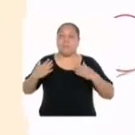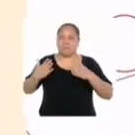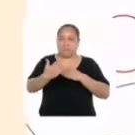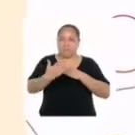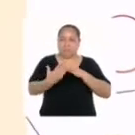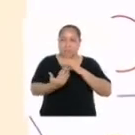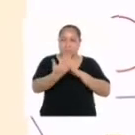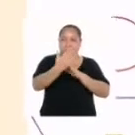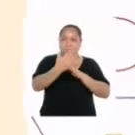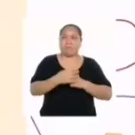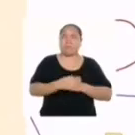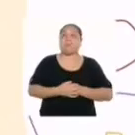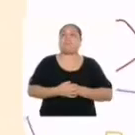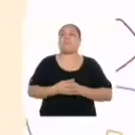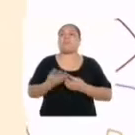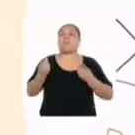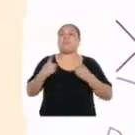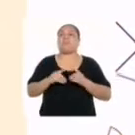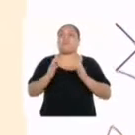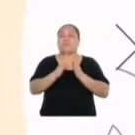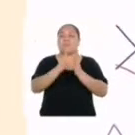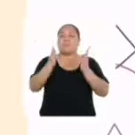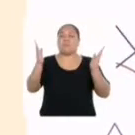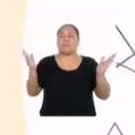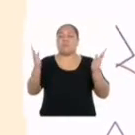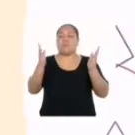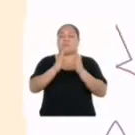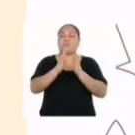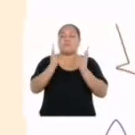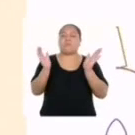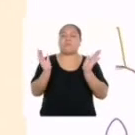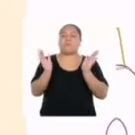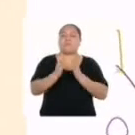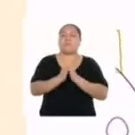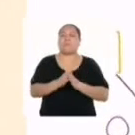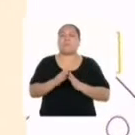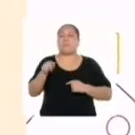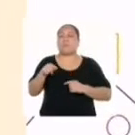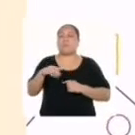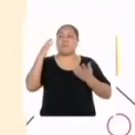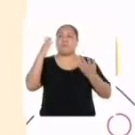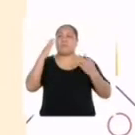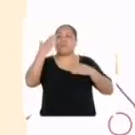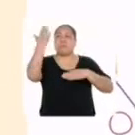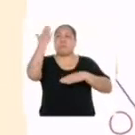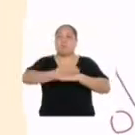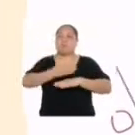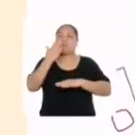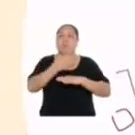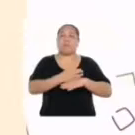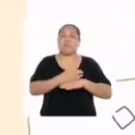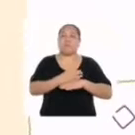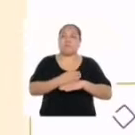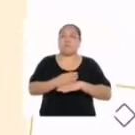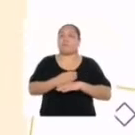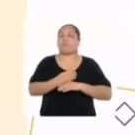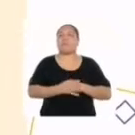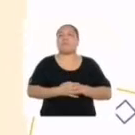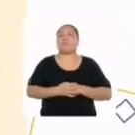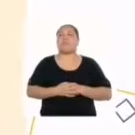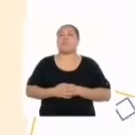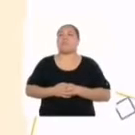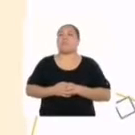pentagonal. Cuando la zanja es ensanchada en la parte superior, queda como si hubiera cortado una parte del